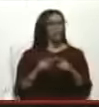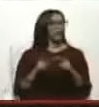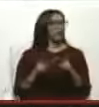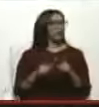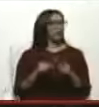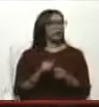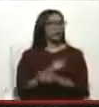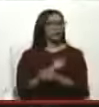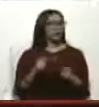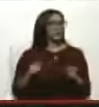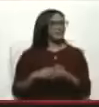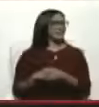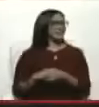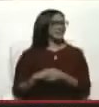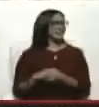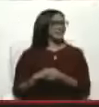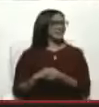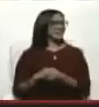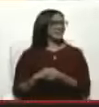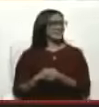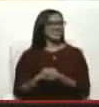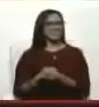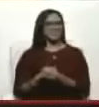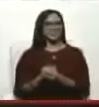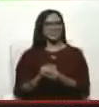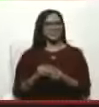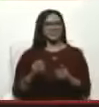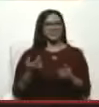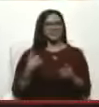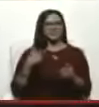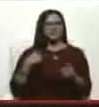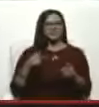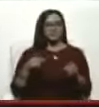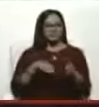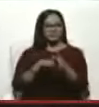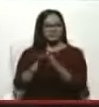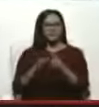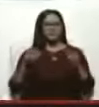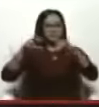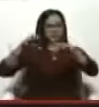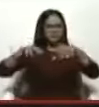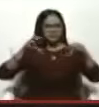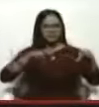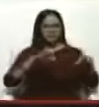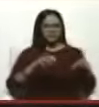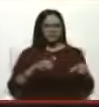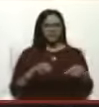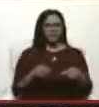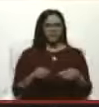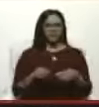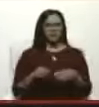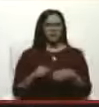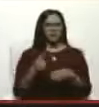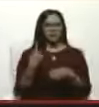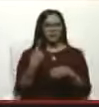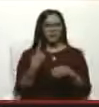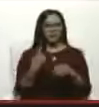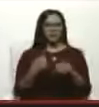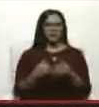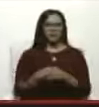bajado ya los niveles de agua porque el agua sobrepasaba. Yo mido aproximadamente